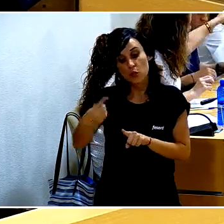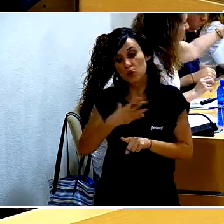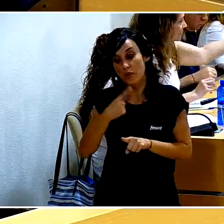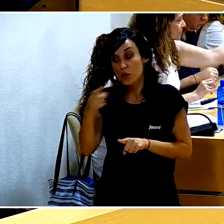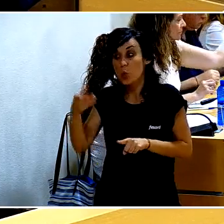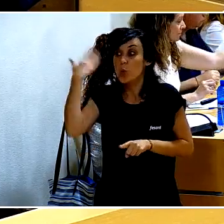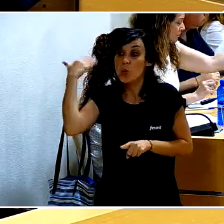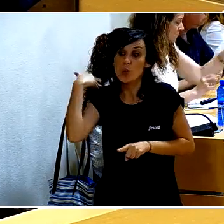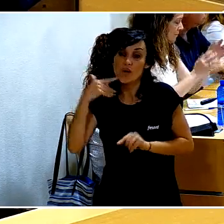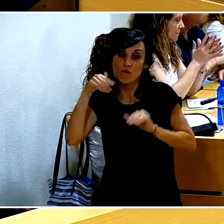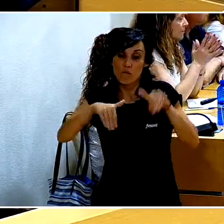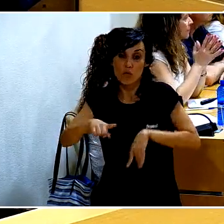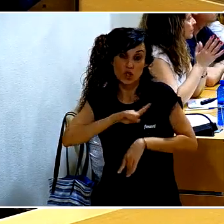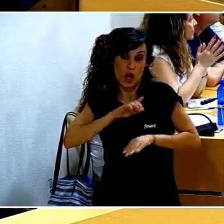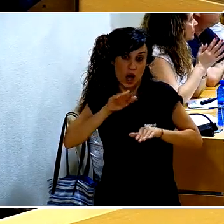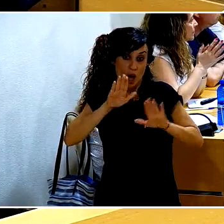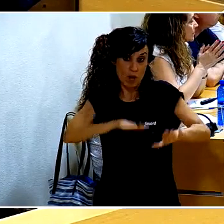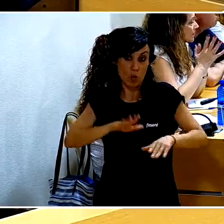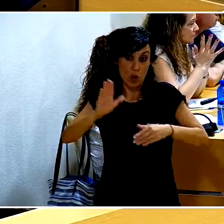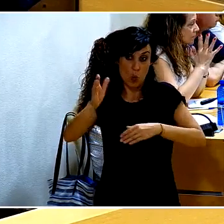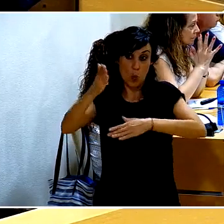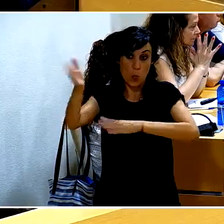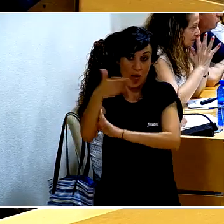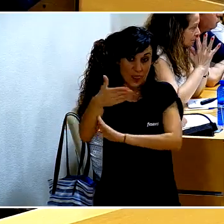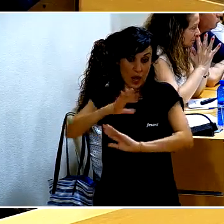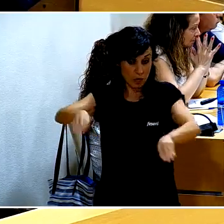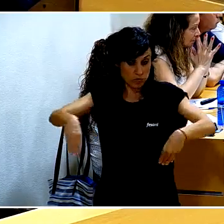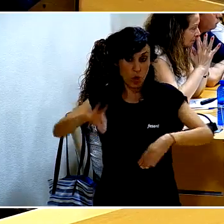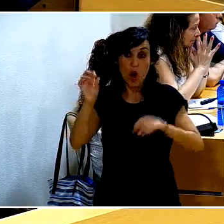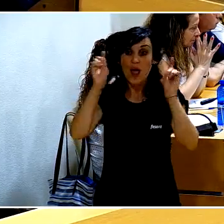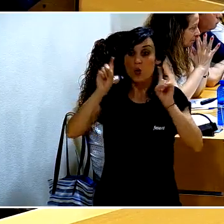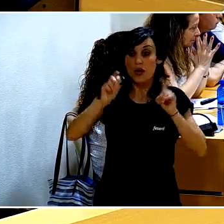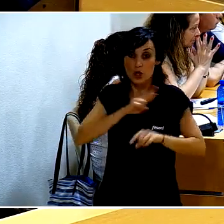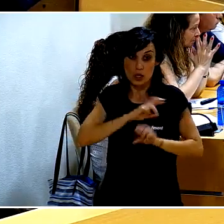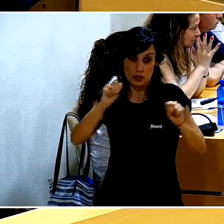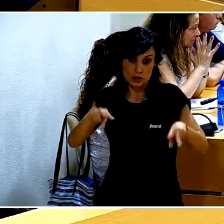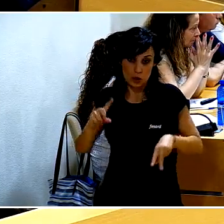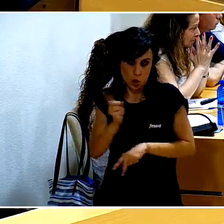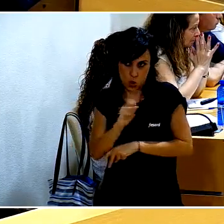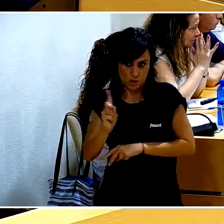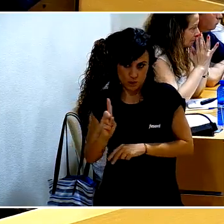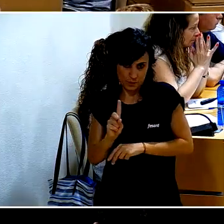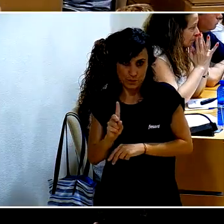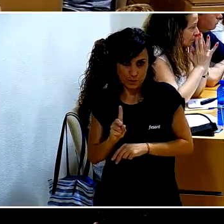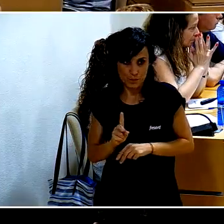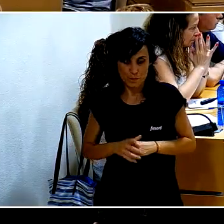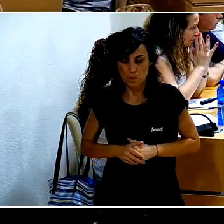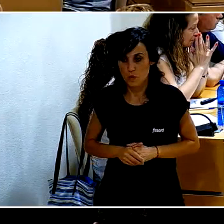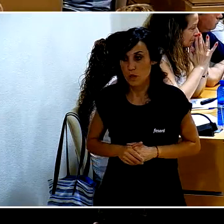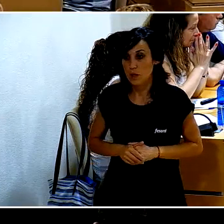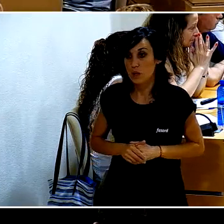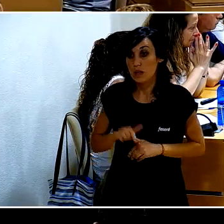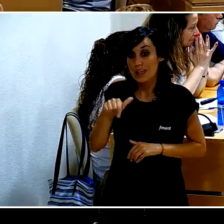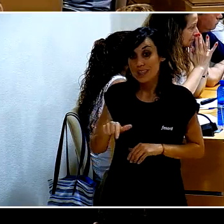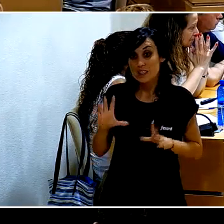ustedes votaron a favor de colgar una bandera o de la educación laica. Nada más lejos de la realidad. No obstante, este